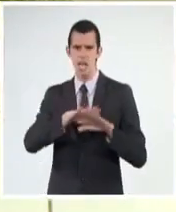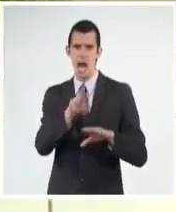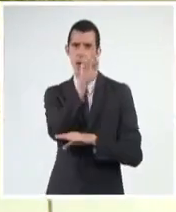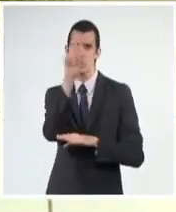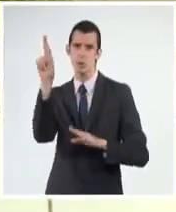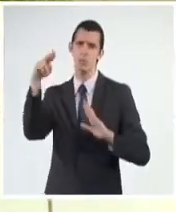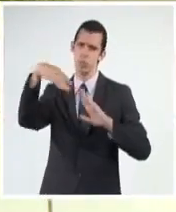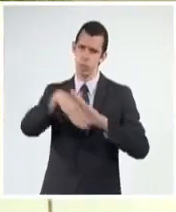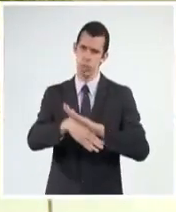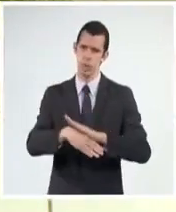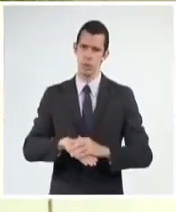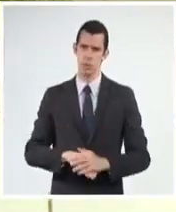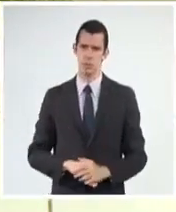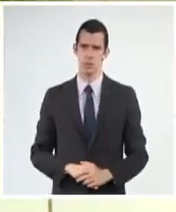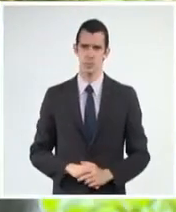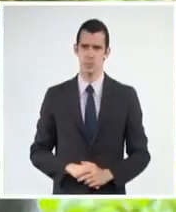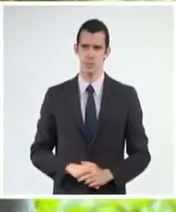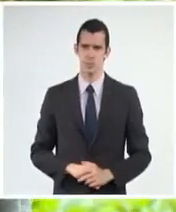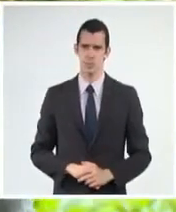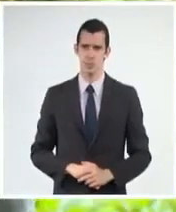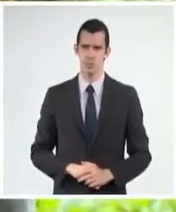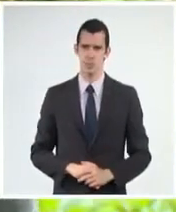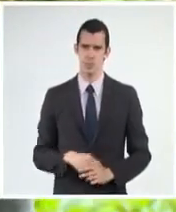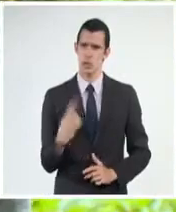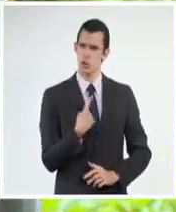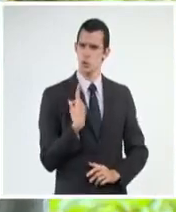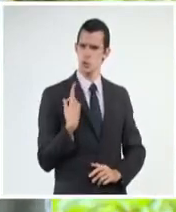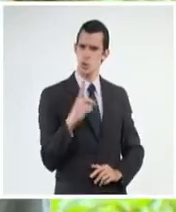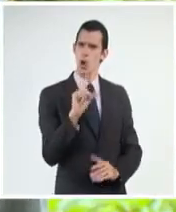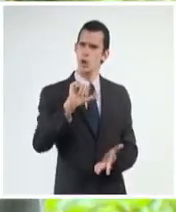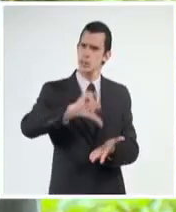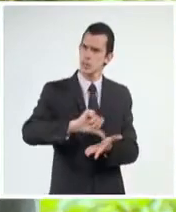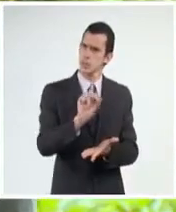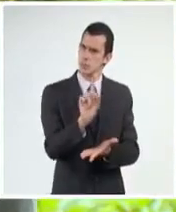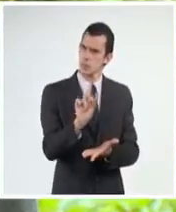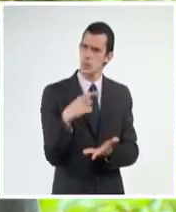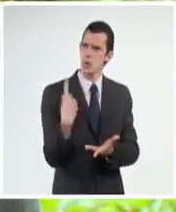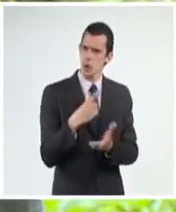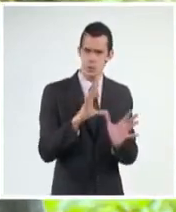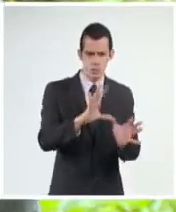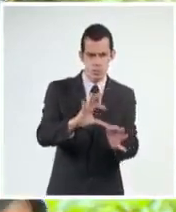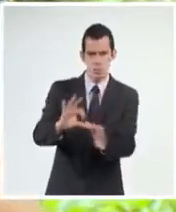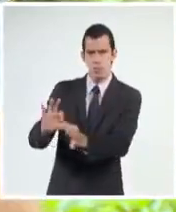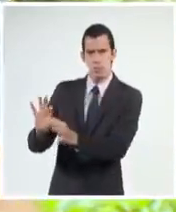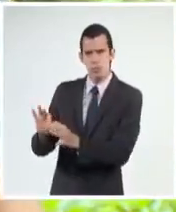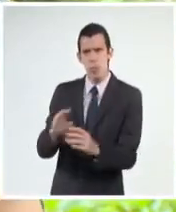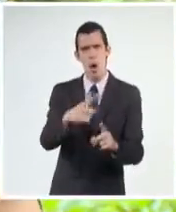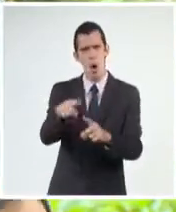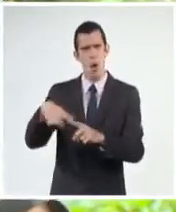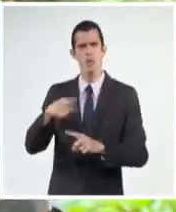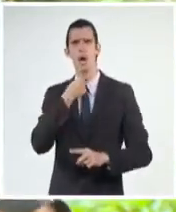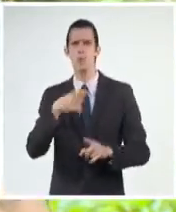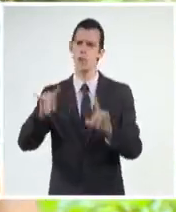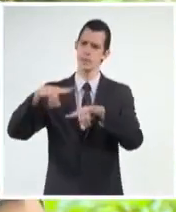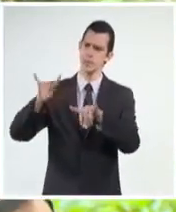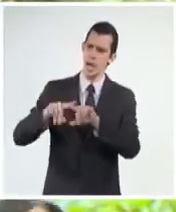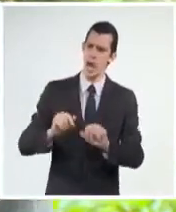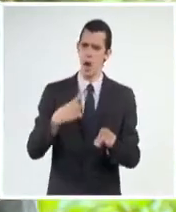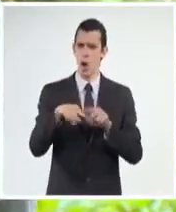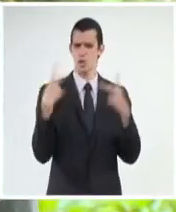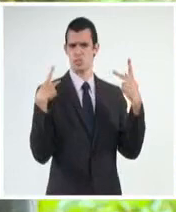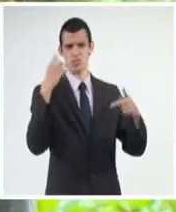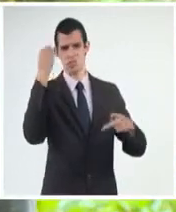ponentes de organizaciones, de la sociedad civil, académicos e invitados internacionales, mira un poco hacia